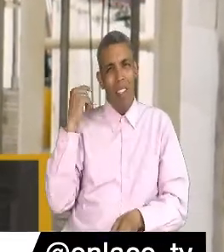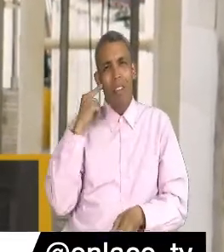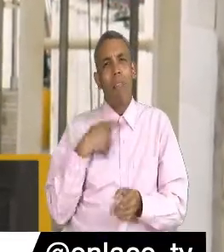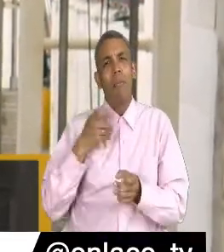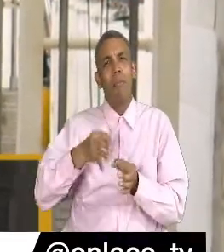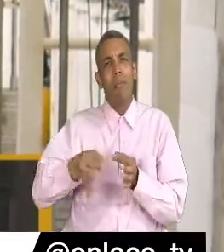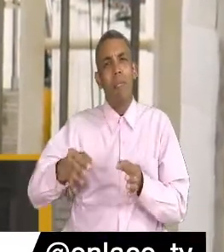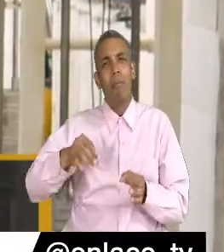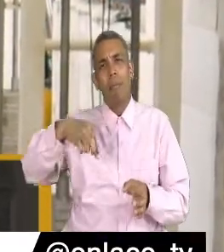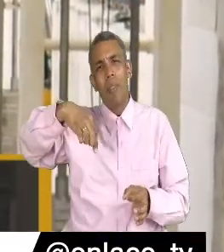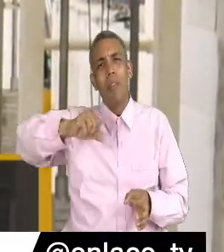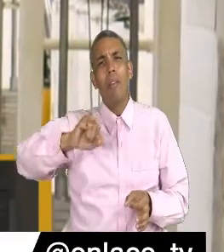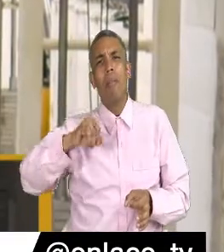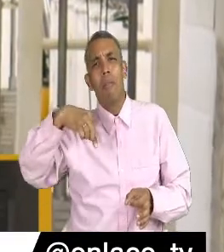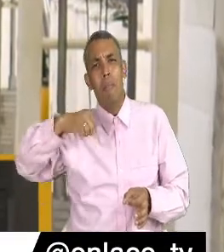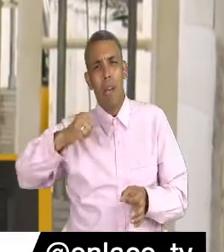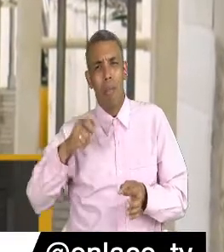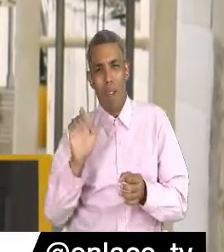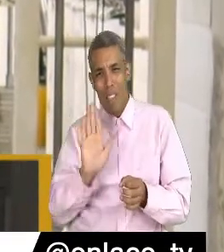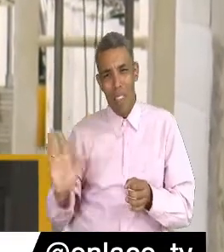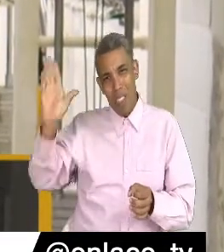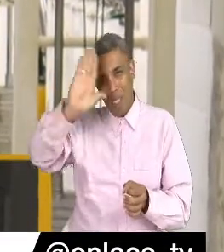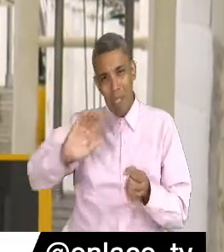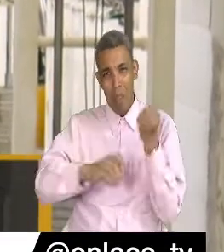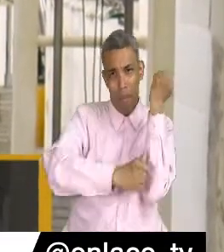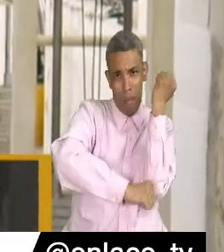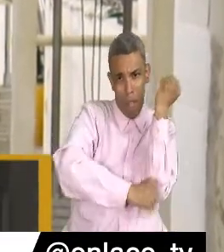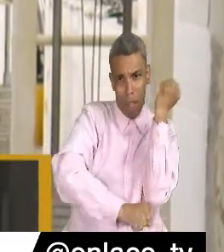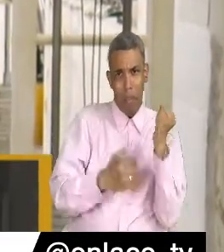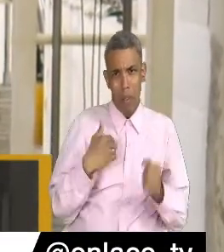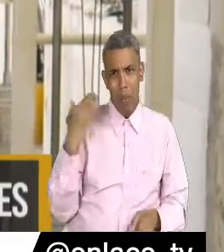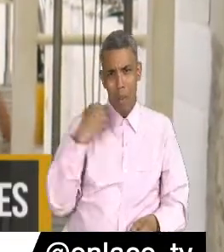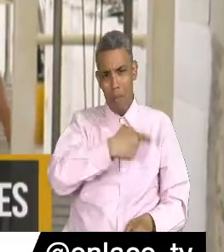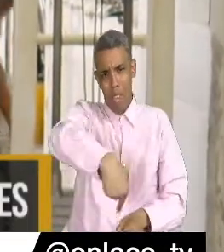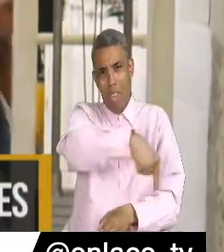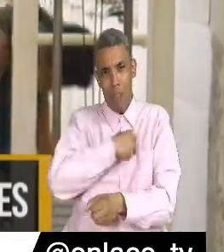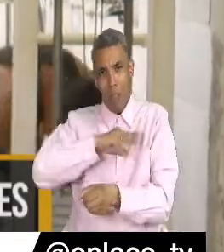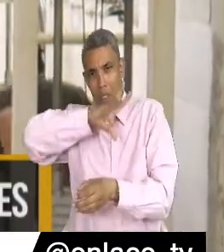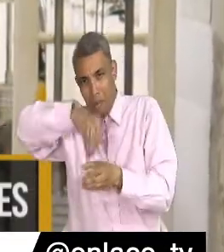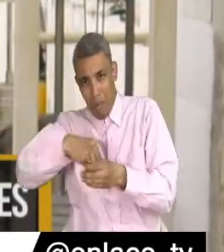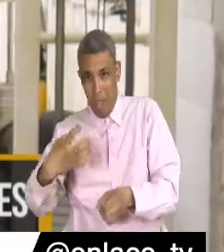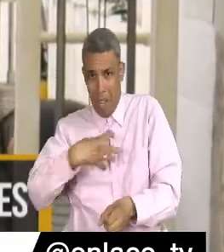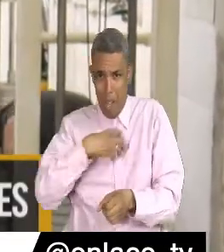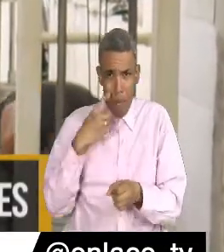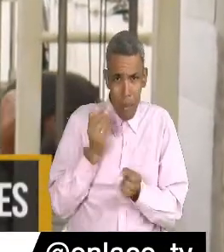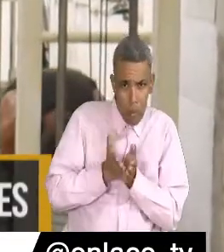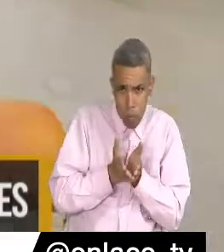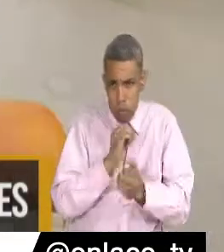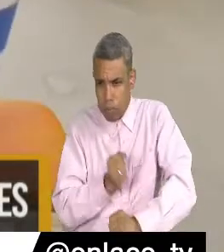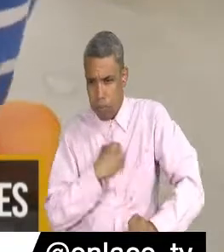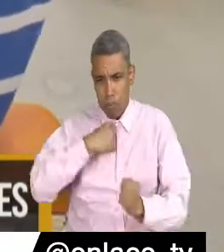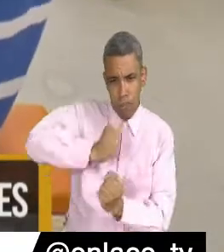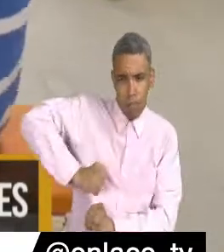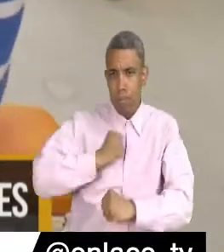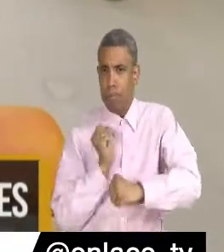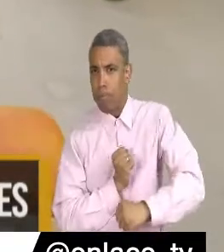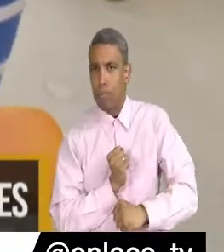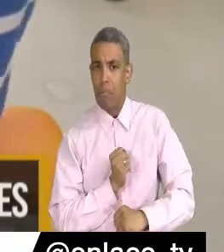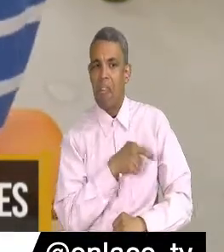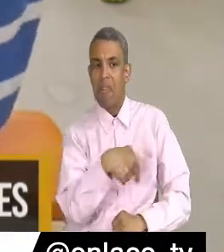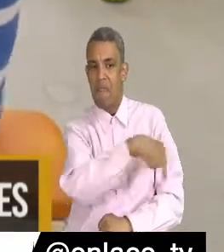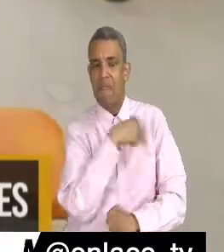9 deportistas y realmente muy contentos por el desempeño que hicieron en la categoría junior. También el entrenador